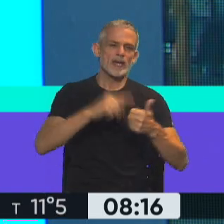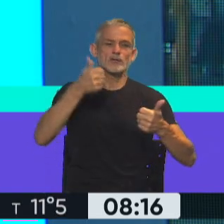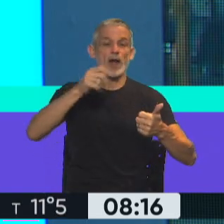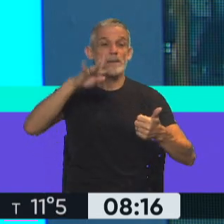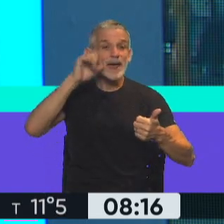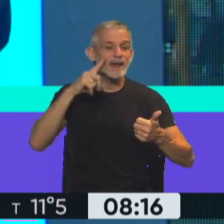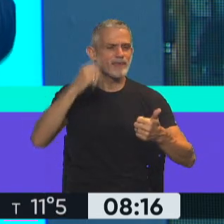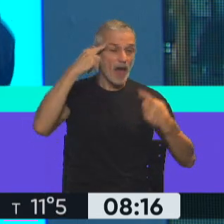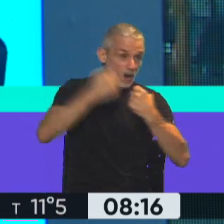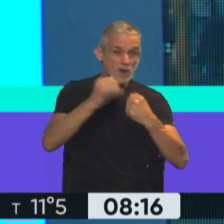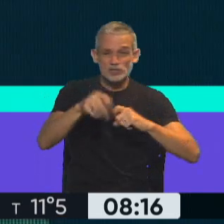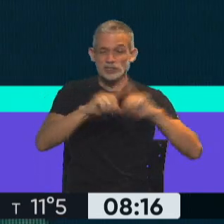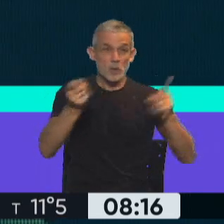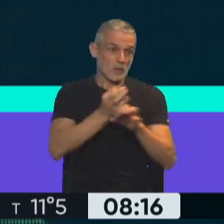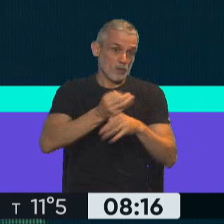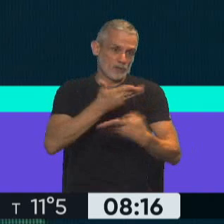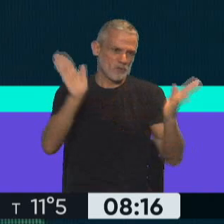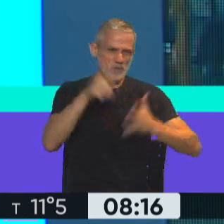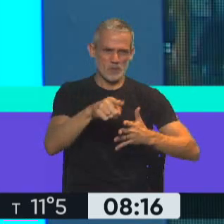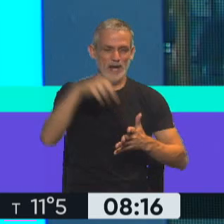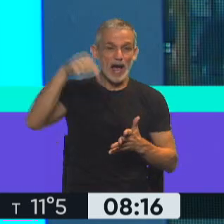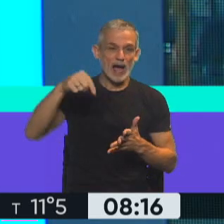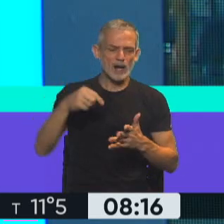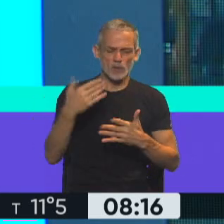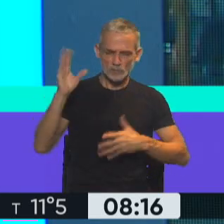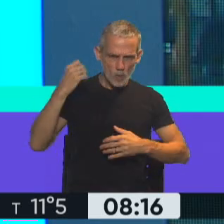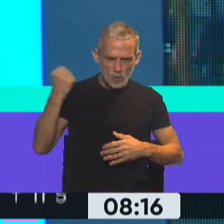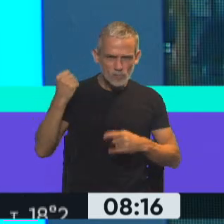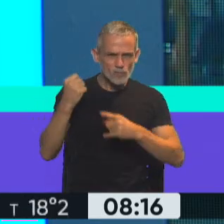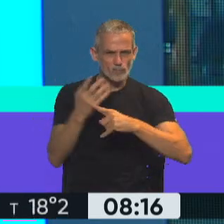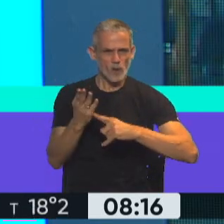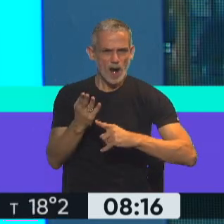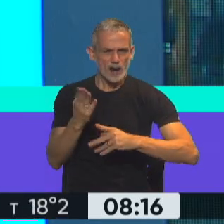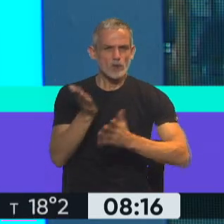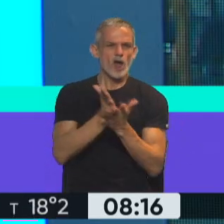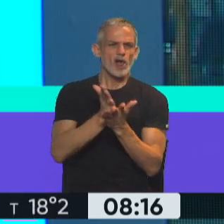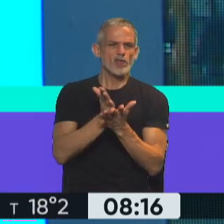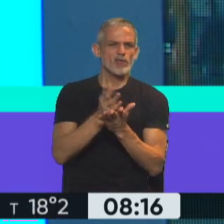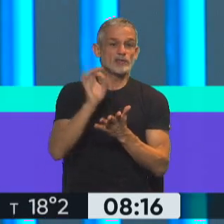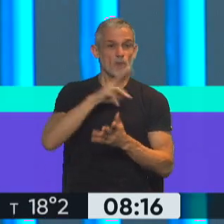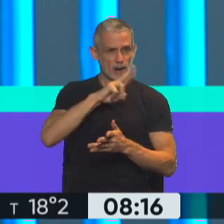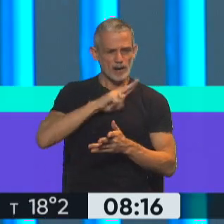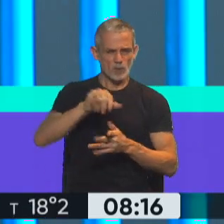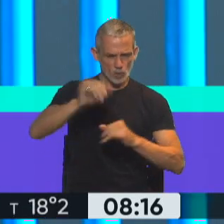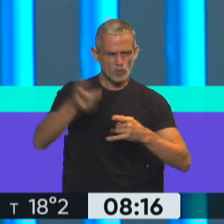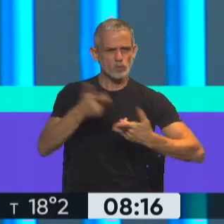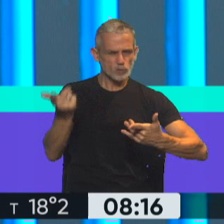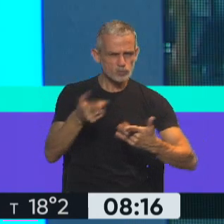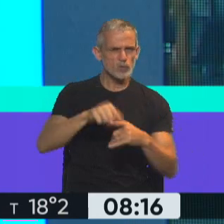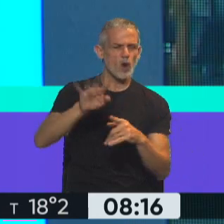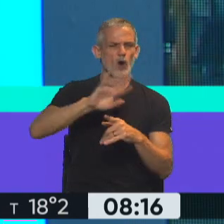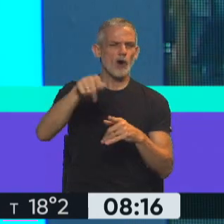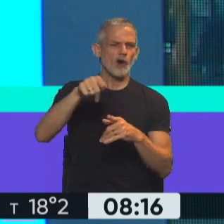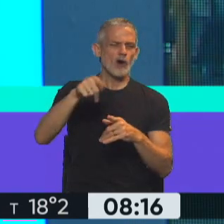de acuerdo o no, pero hay un planteo de la educación pública. Acá es un neoliberalismo muy reaccionario, es decir, se amplían los derechos hacia las mujeres, las disidencias y las